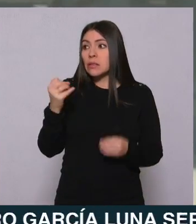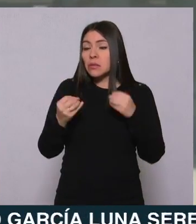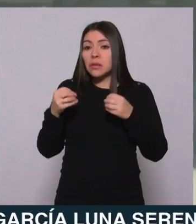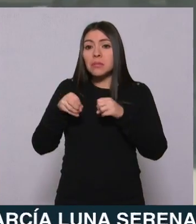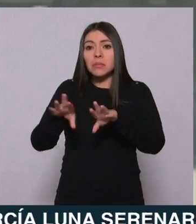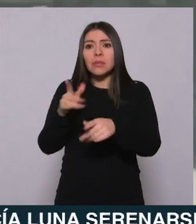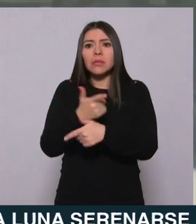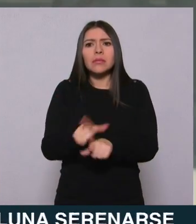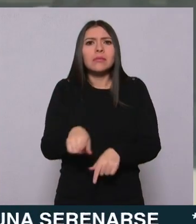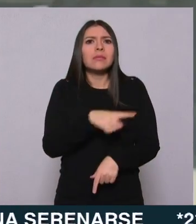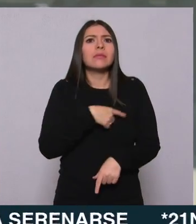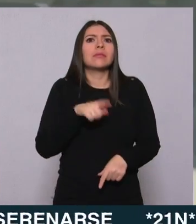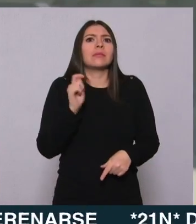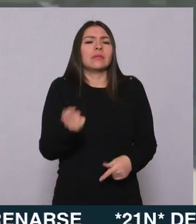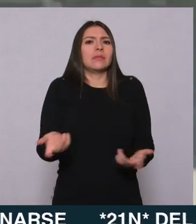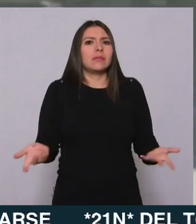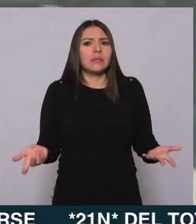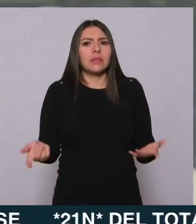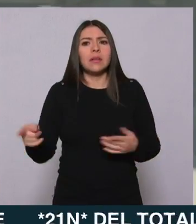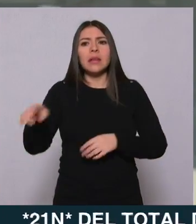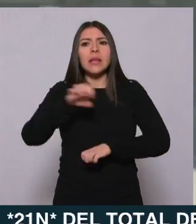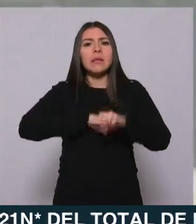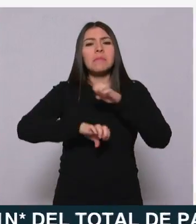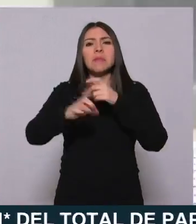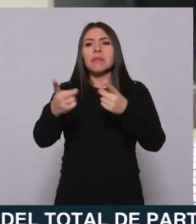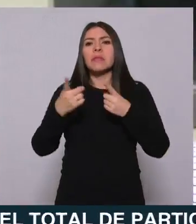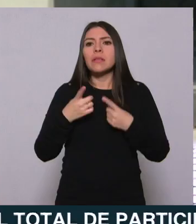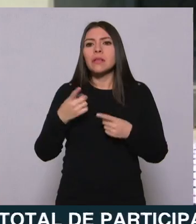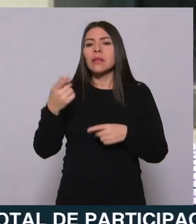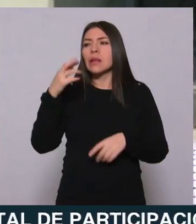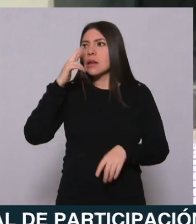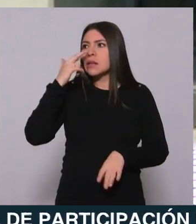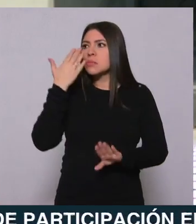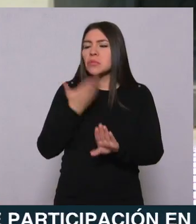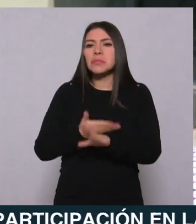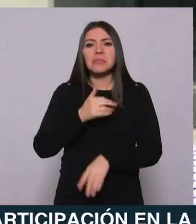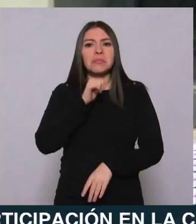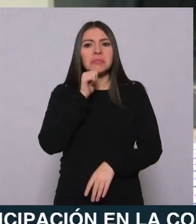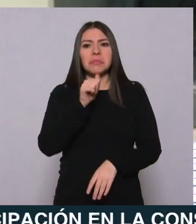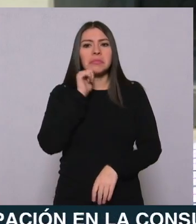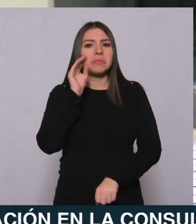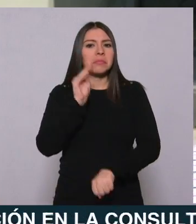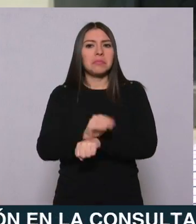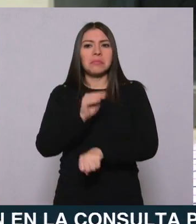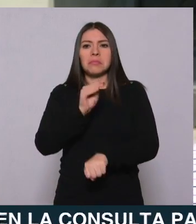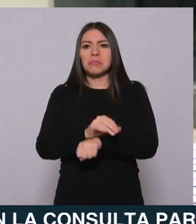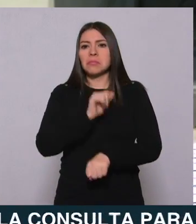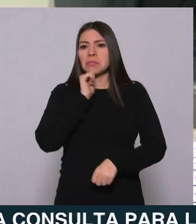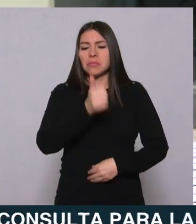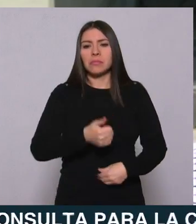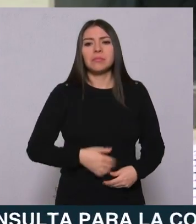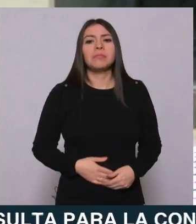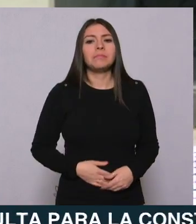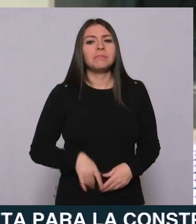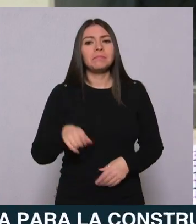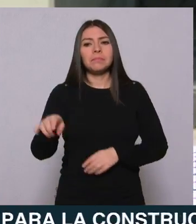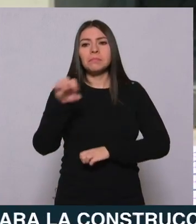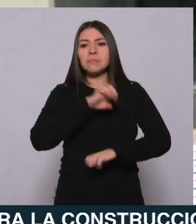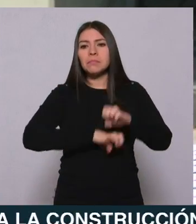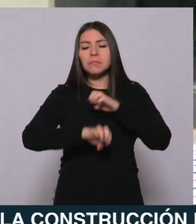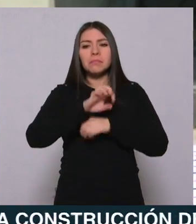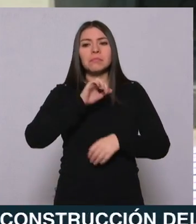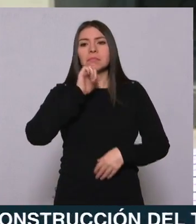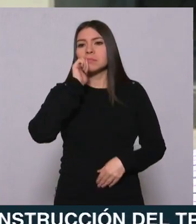de nosotros? Ya que la empresa pues no nos ha querido dar la cara. La empresa no ha dado la cara, no se ha hecho responsable